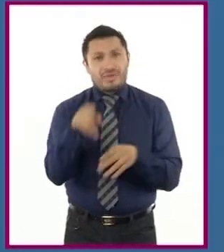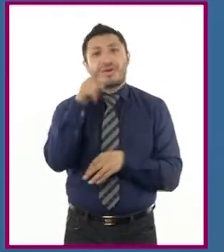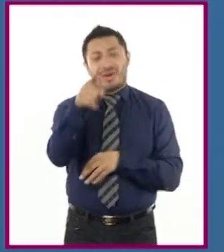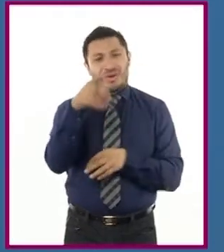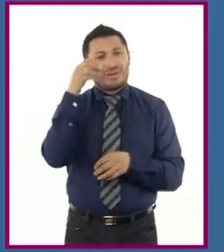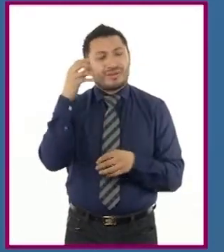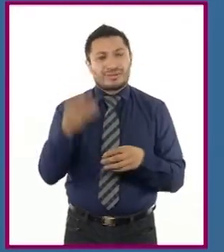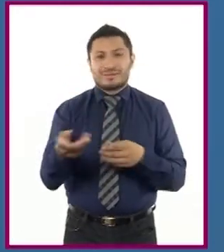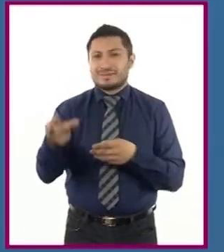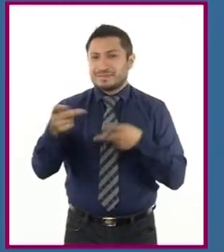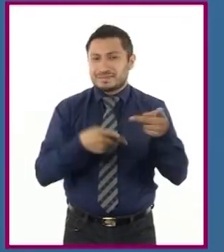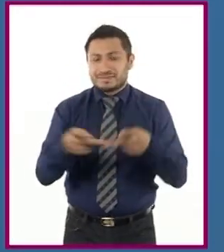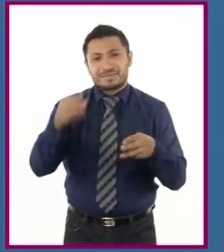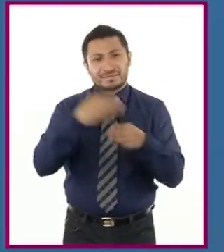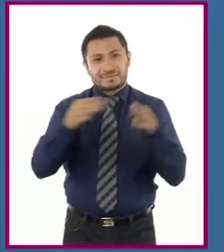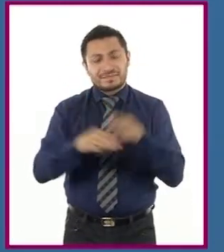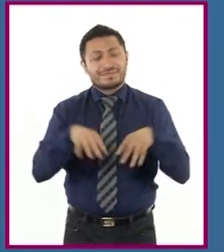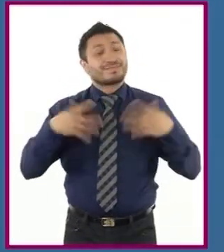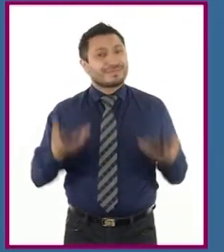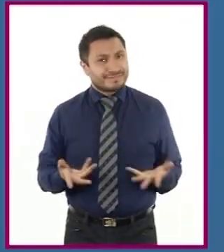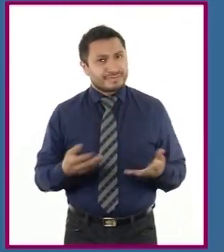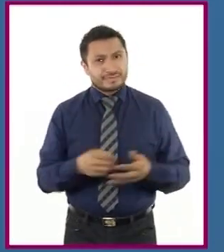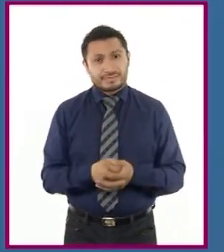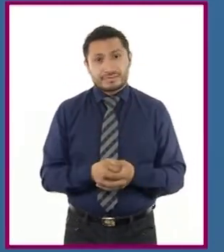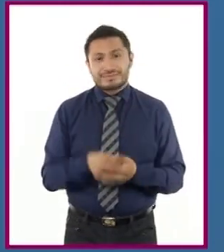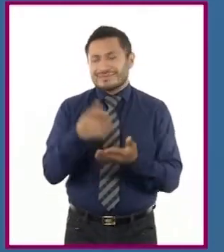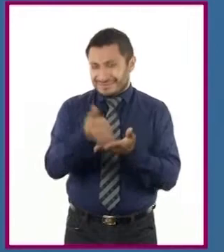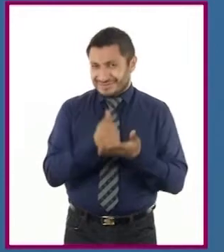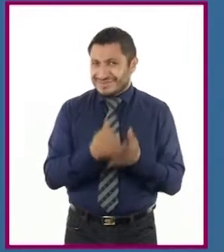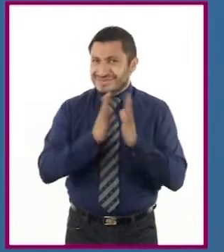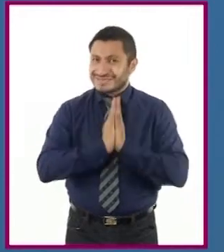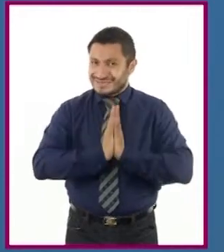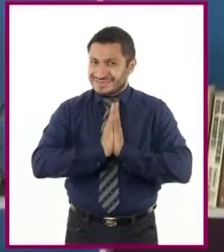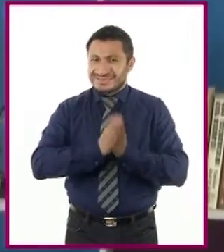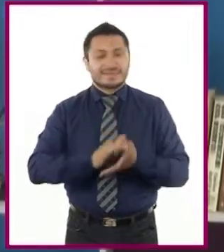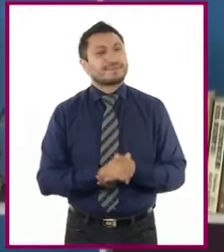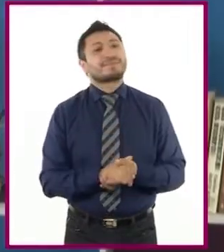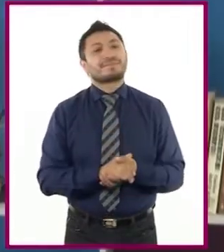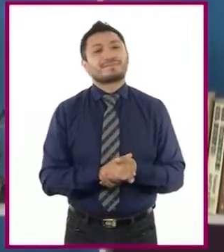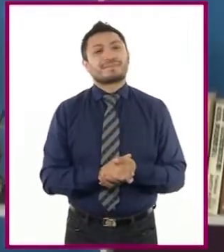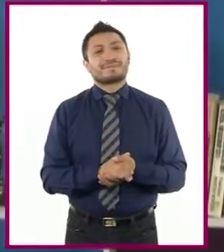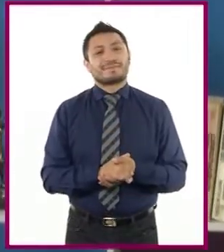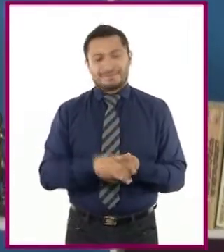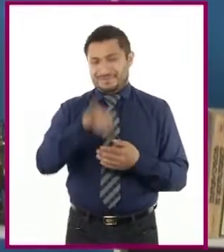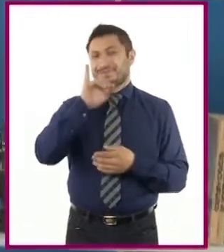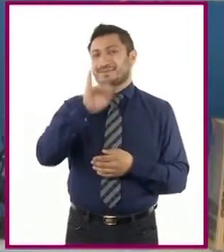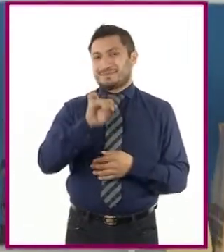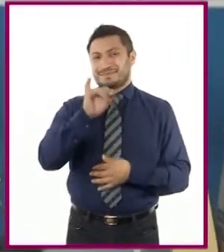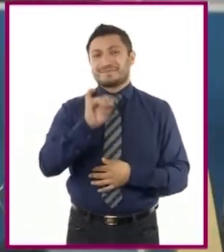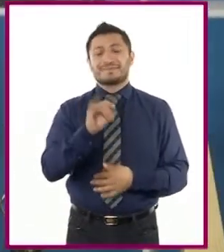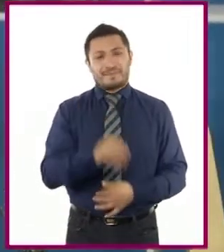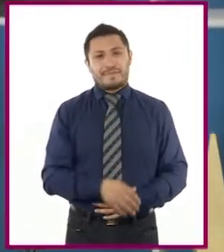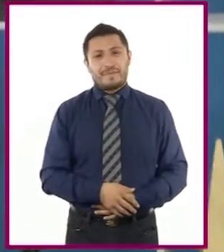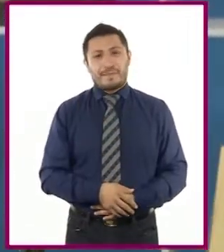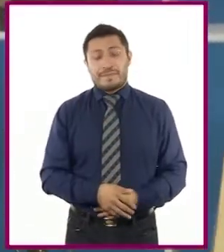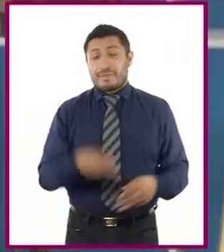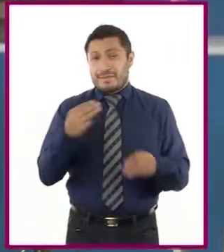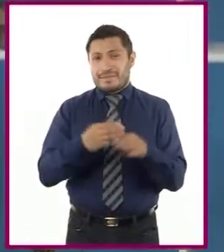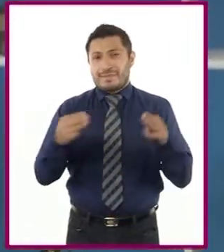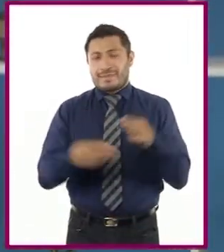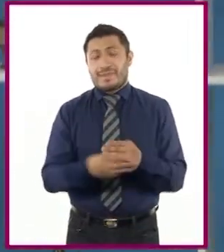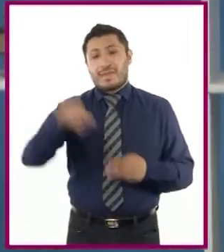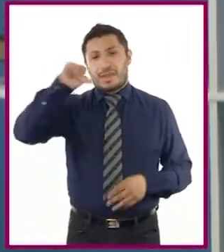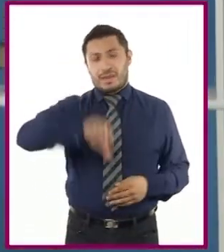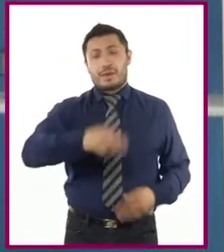a la mano los siguientes materiales. ¿Me ayudas con los materiales, Nadia? Claro que sí, maestro. Los materiales